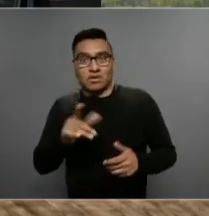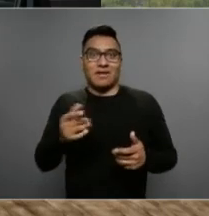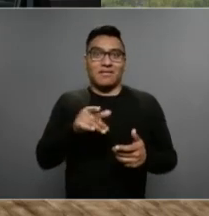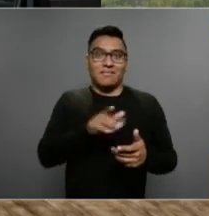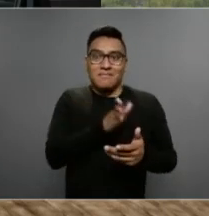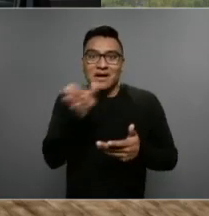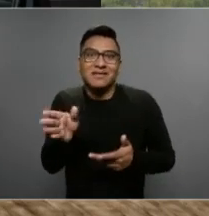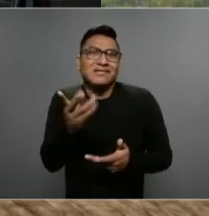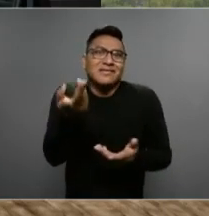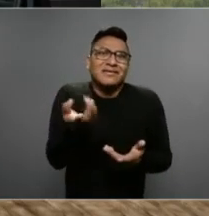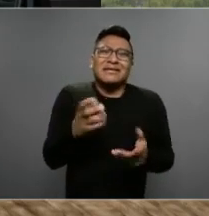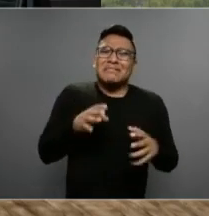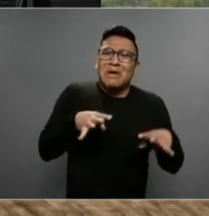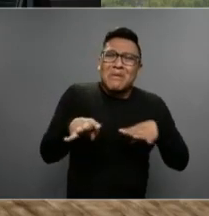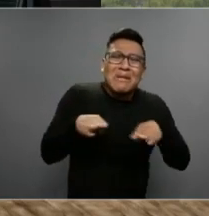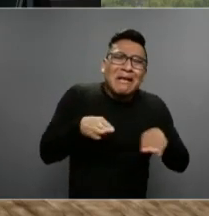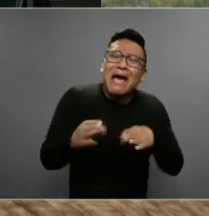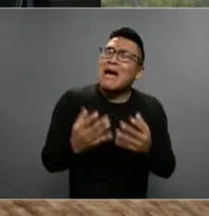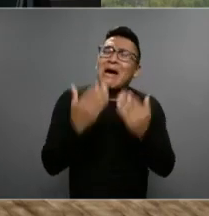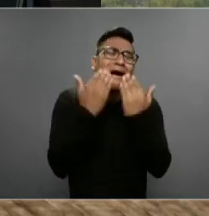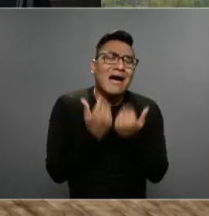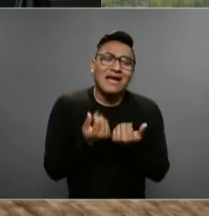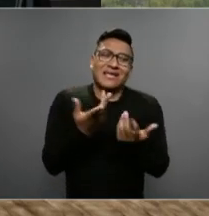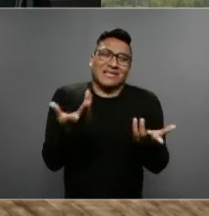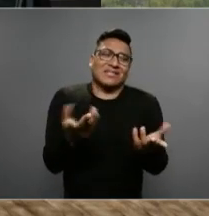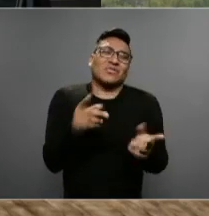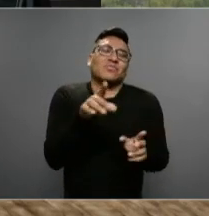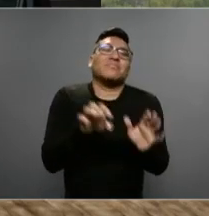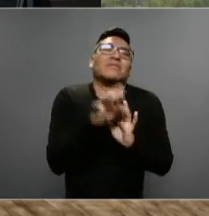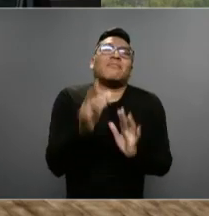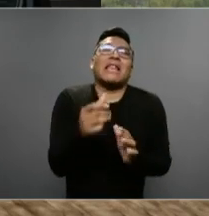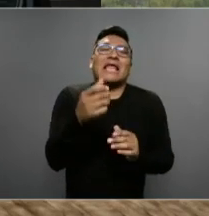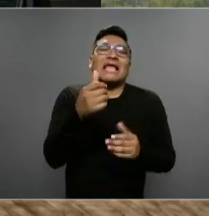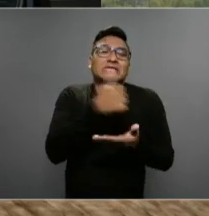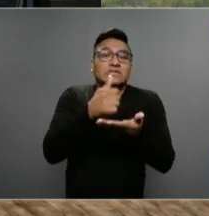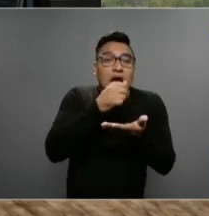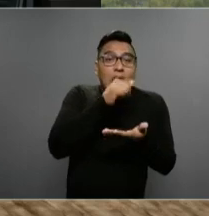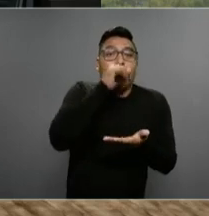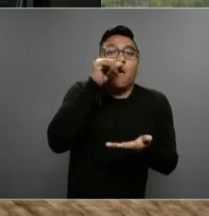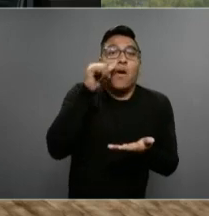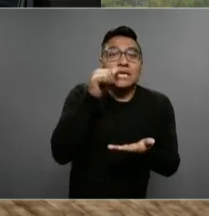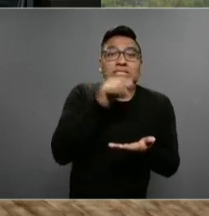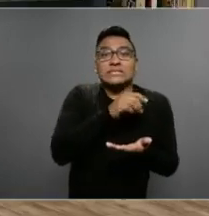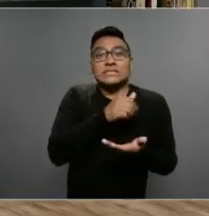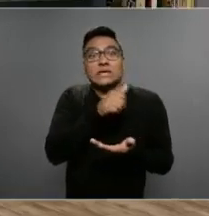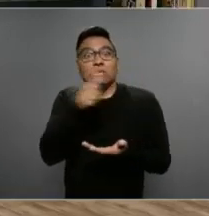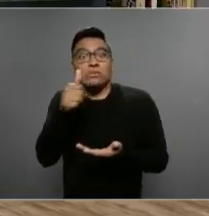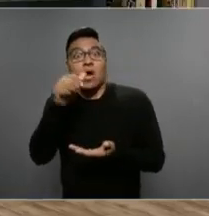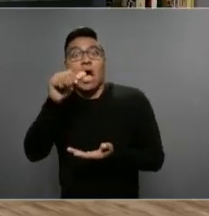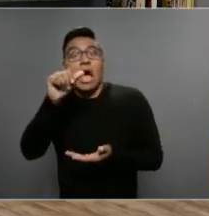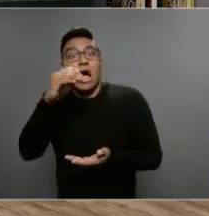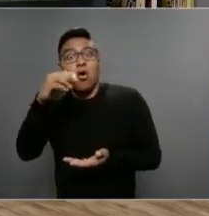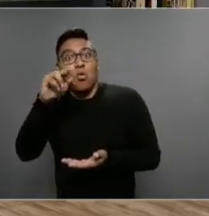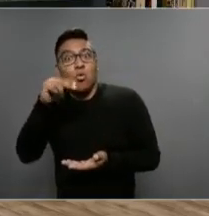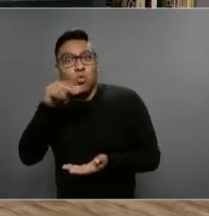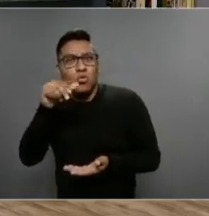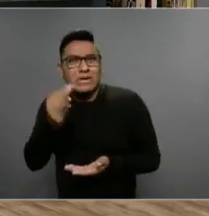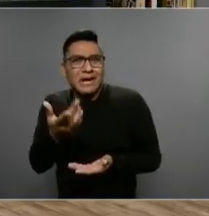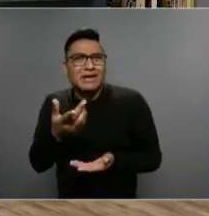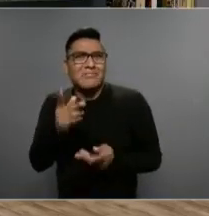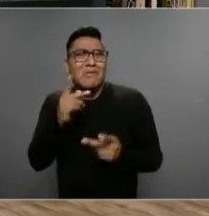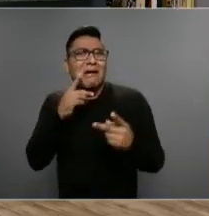lado mexicano. ¿Cómo crees tú que va a cruzar de entre Juárez y Acuña ¿Cómo crees que se van a compartir casos